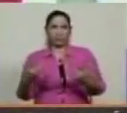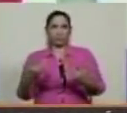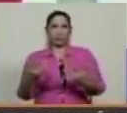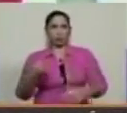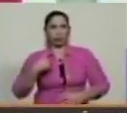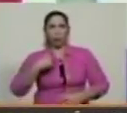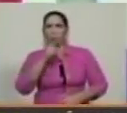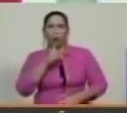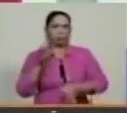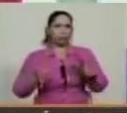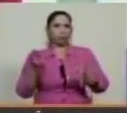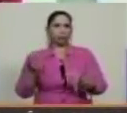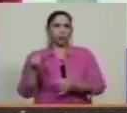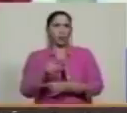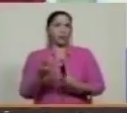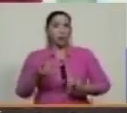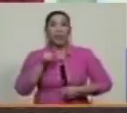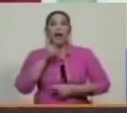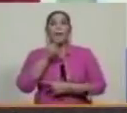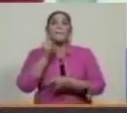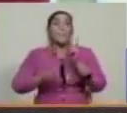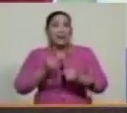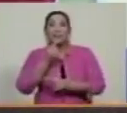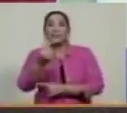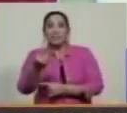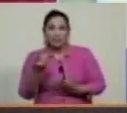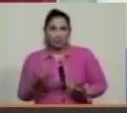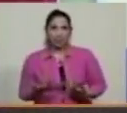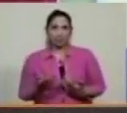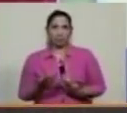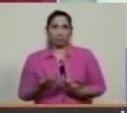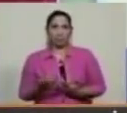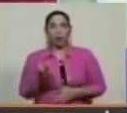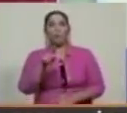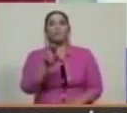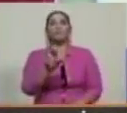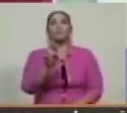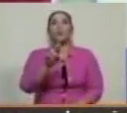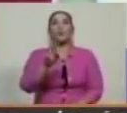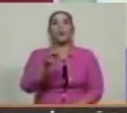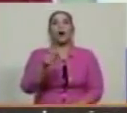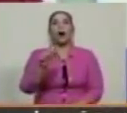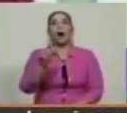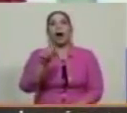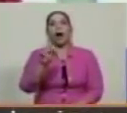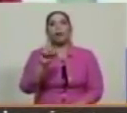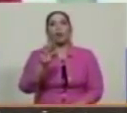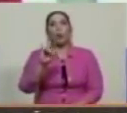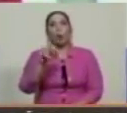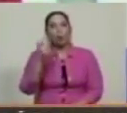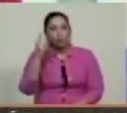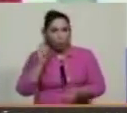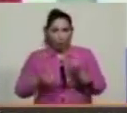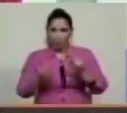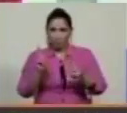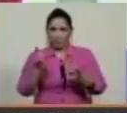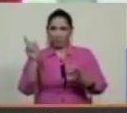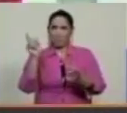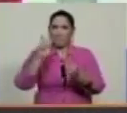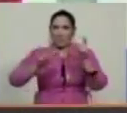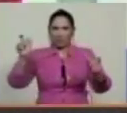ducho en eso, pero dicen, pero ese purgatorio debe servir para algo, ¿verdad? La gente debería pasar por ahí.